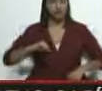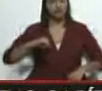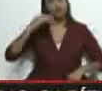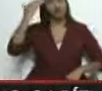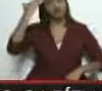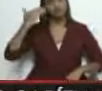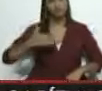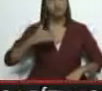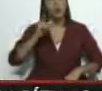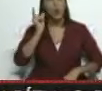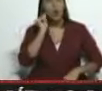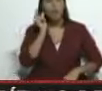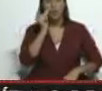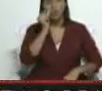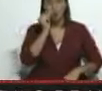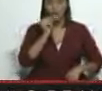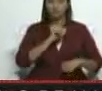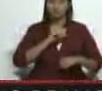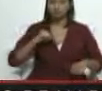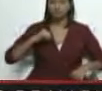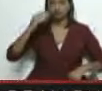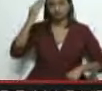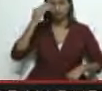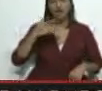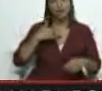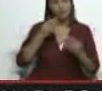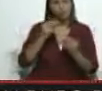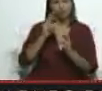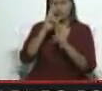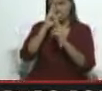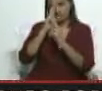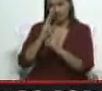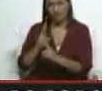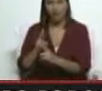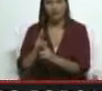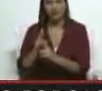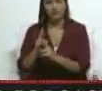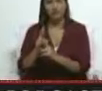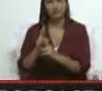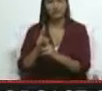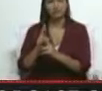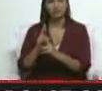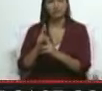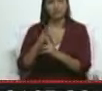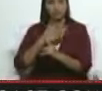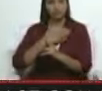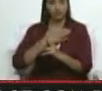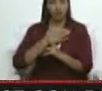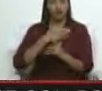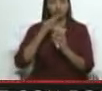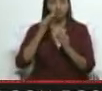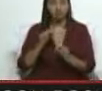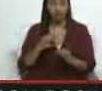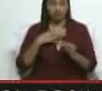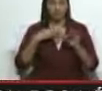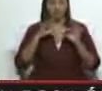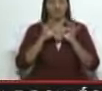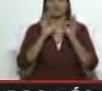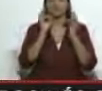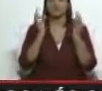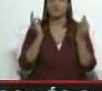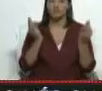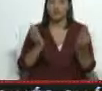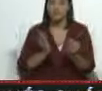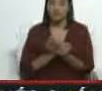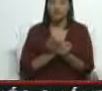cuyos hombres y mujeres admiramos respetamos y queremos no por azar provengo de una familia que se